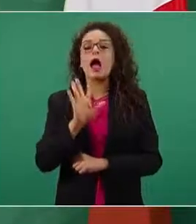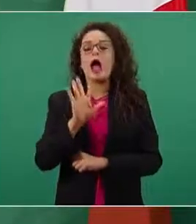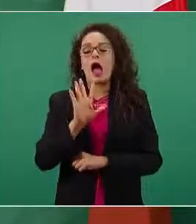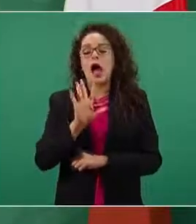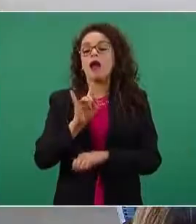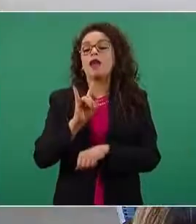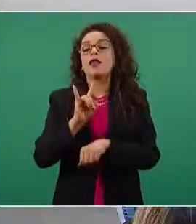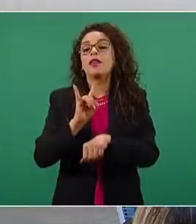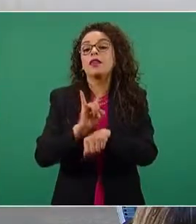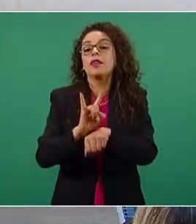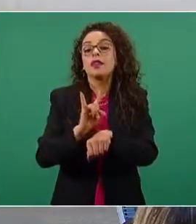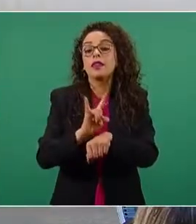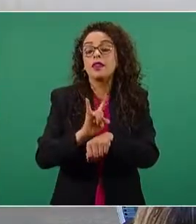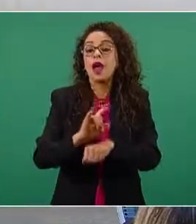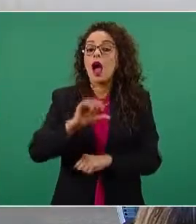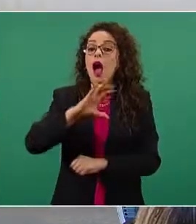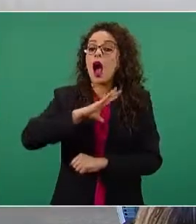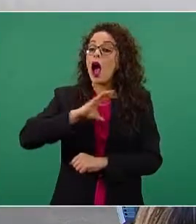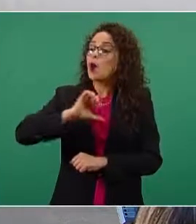habían opositores